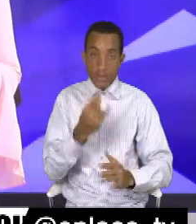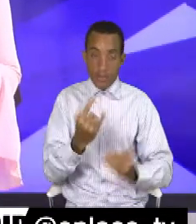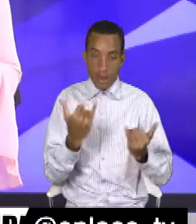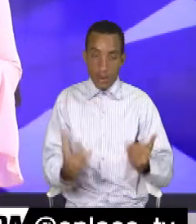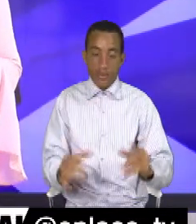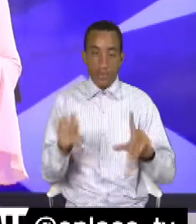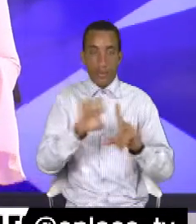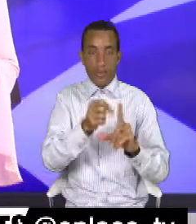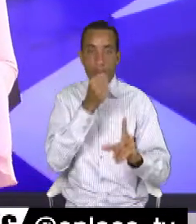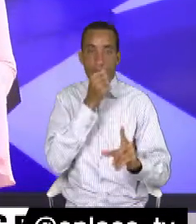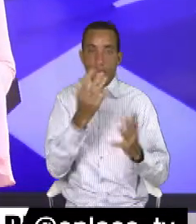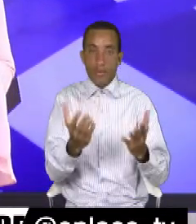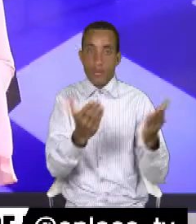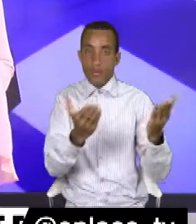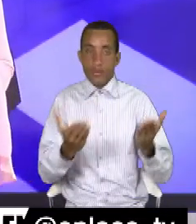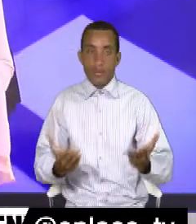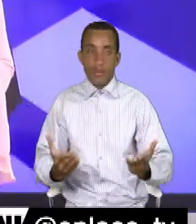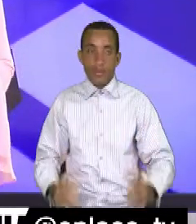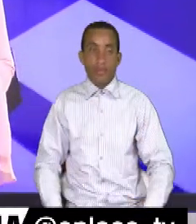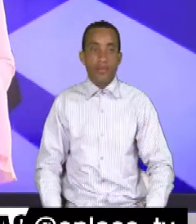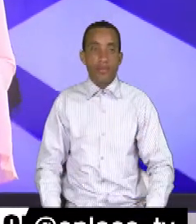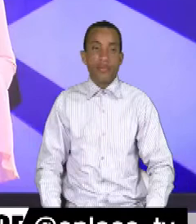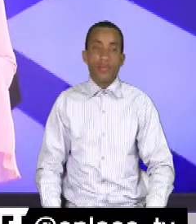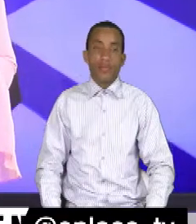Enlace Noticias. Bienvenidos.